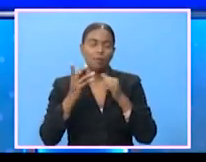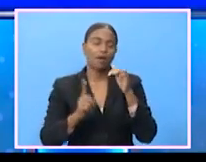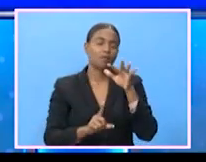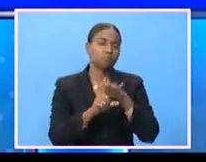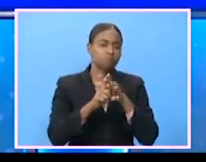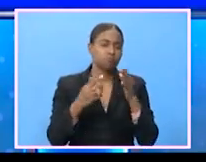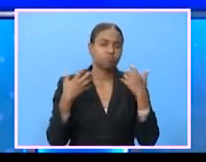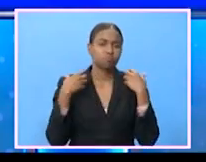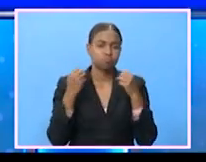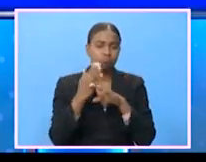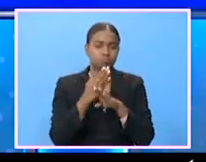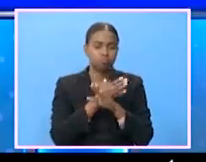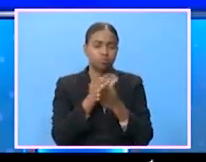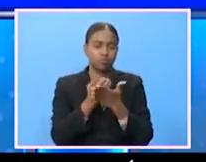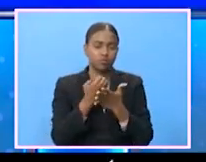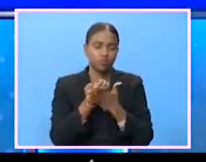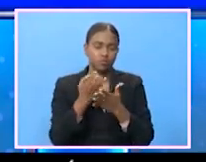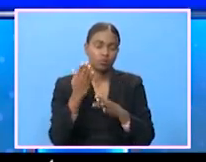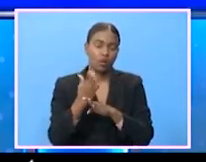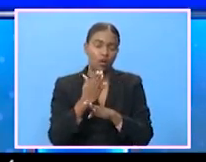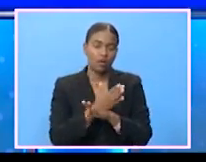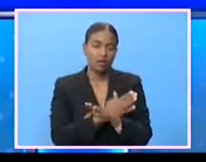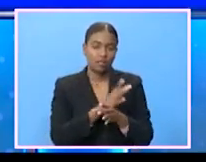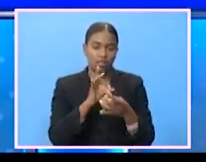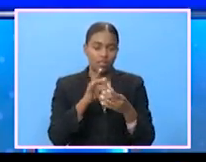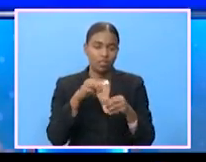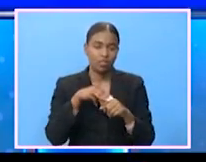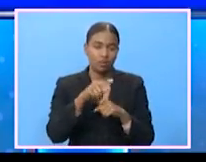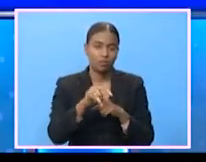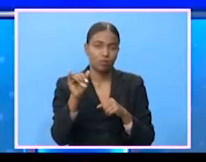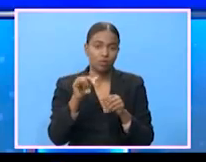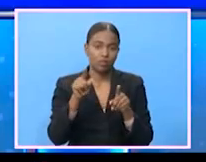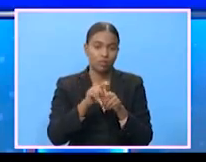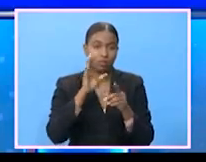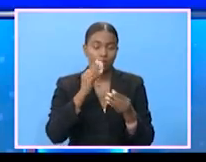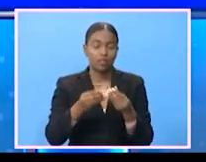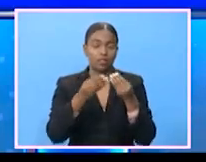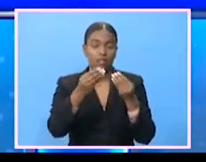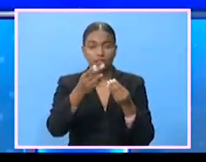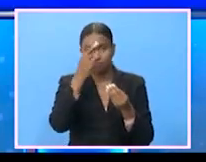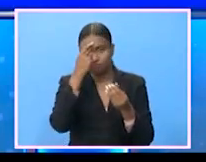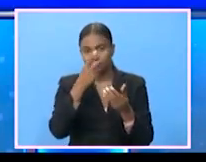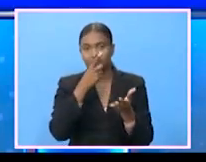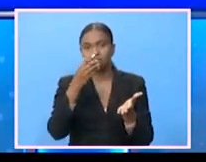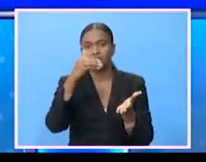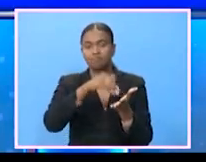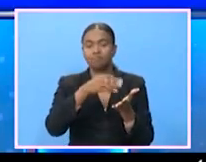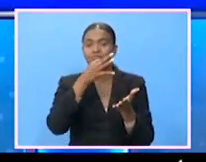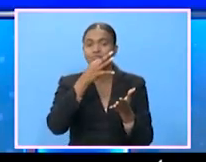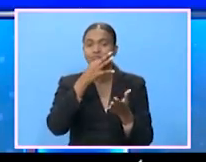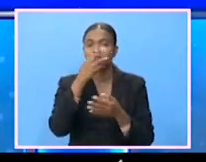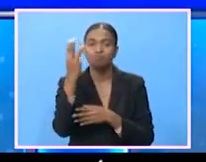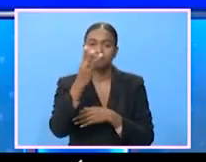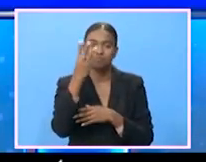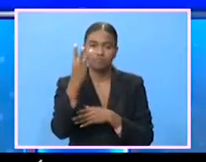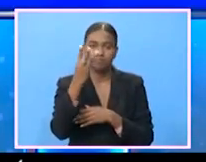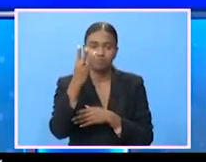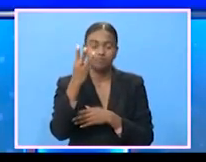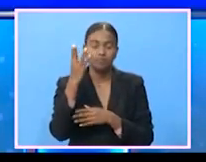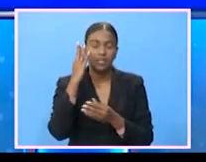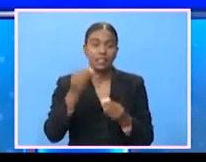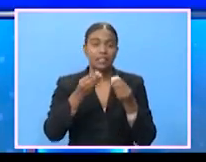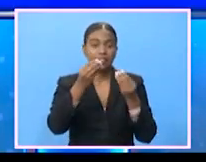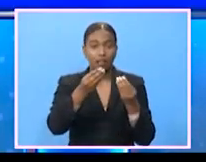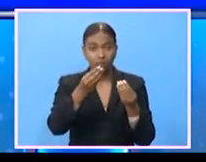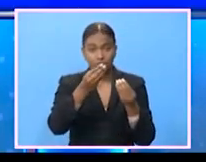COVID-19, recuperación económica y recuperación del turismo. Y bueno, estará de vuelta a República Dominicana el próximo miércoles. Les llevaremos